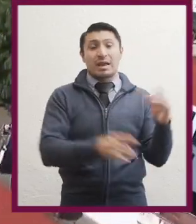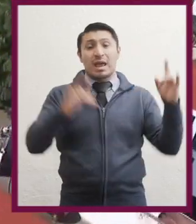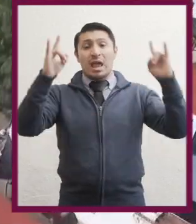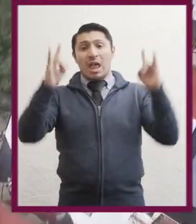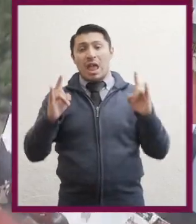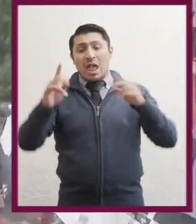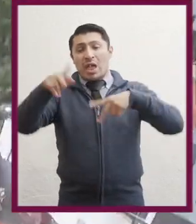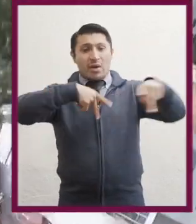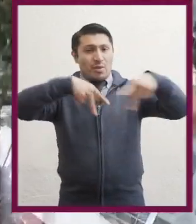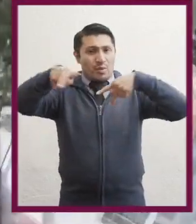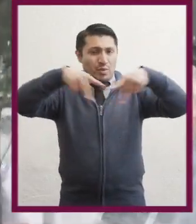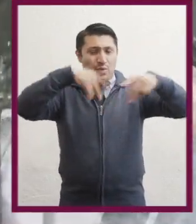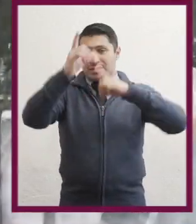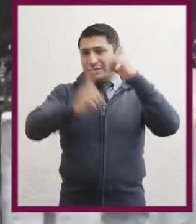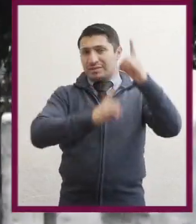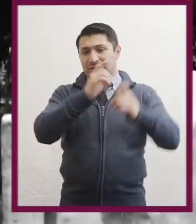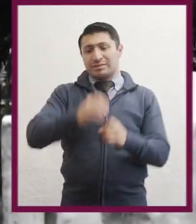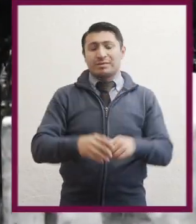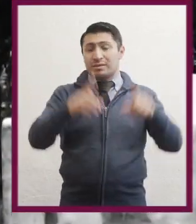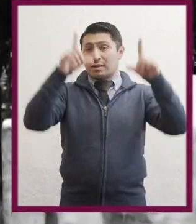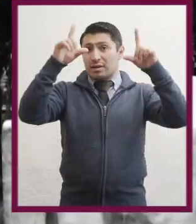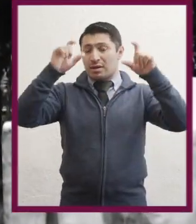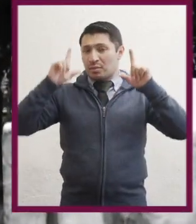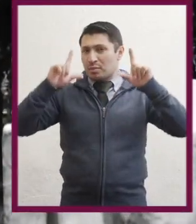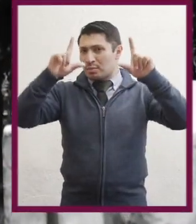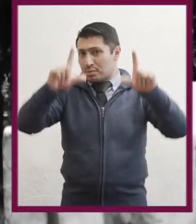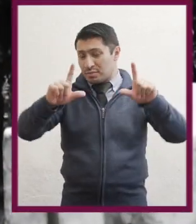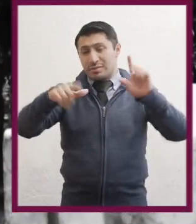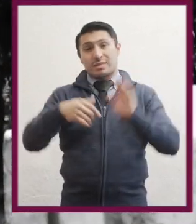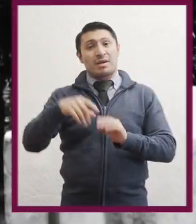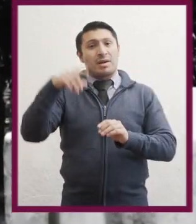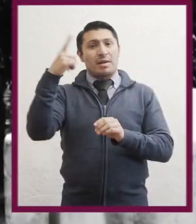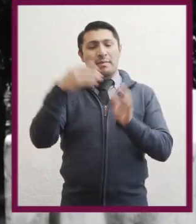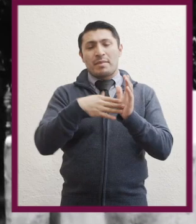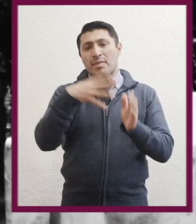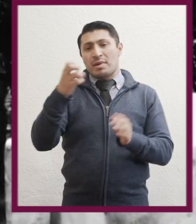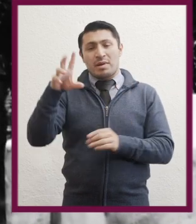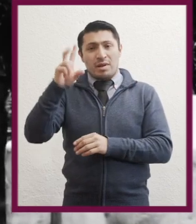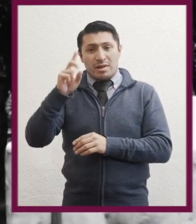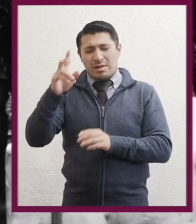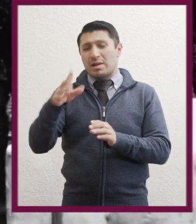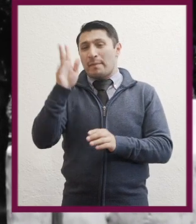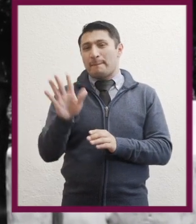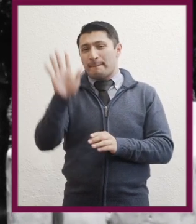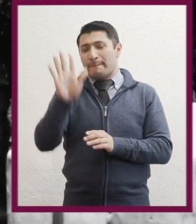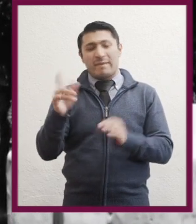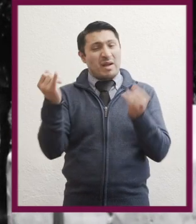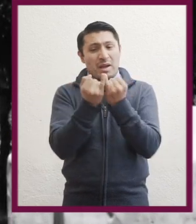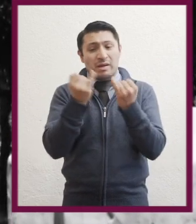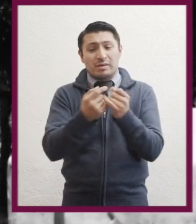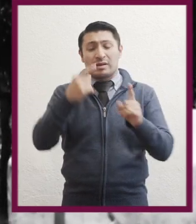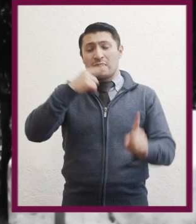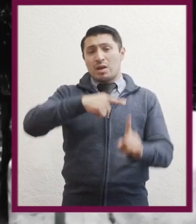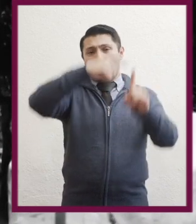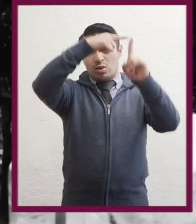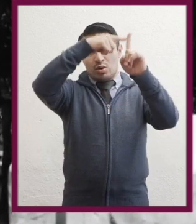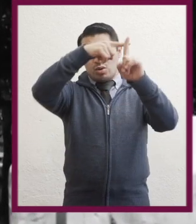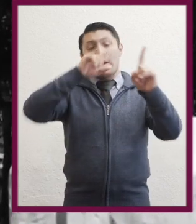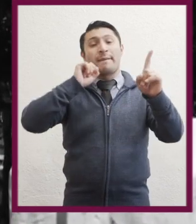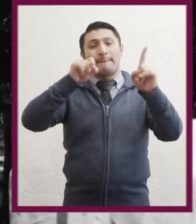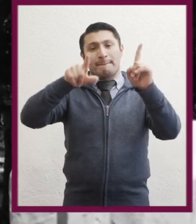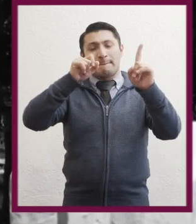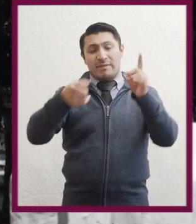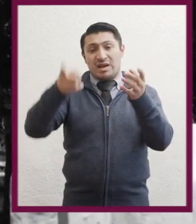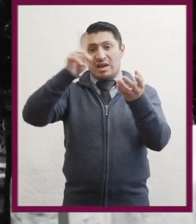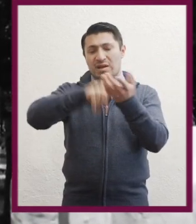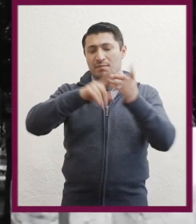deportivas. En esta imagen captada hacia los años 30 lucía muy similar, con la cruz atrial que sigue